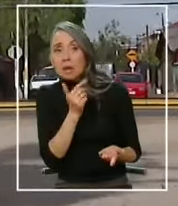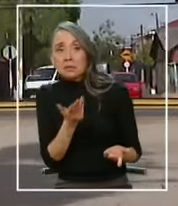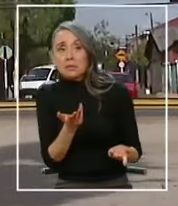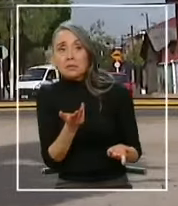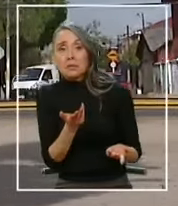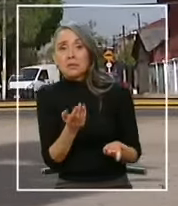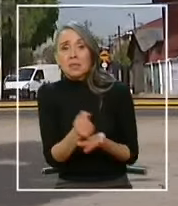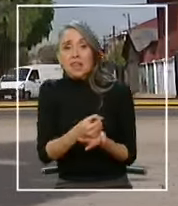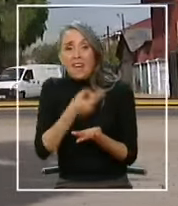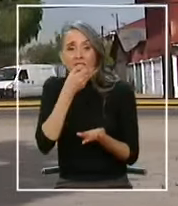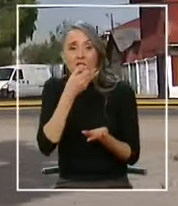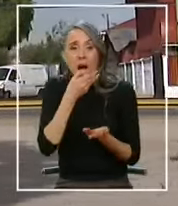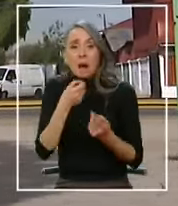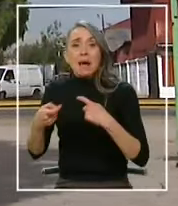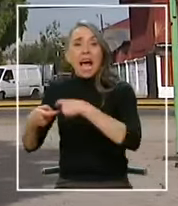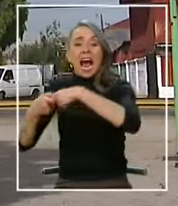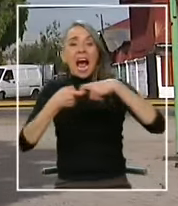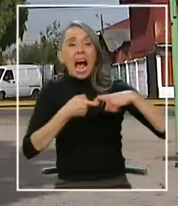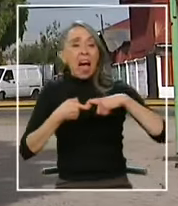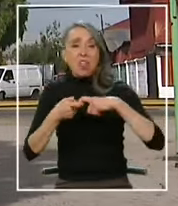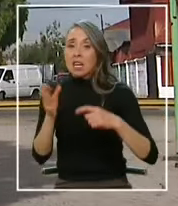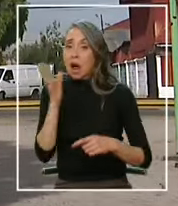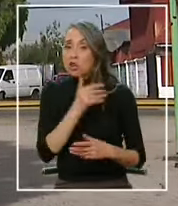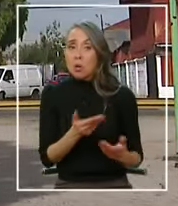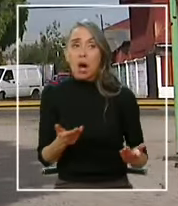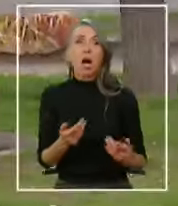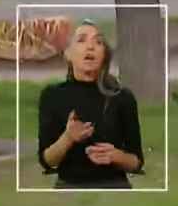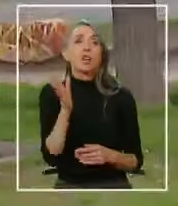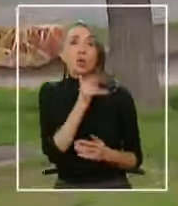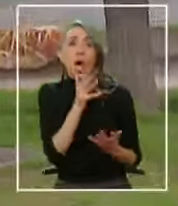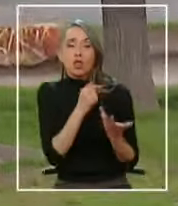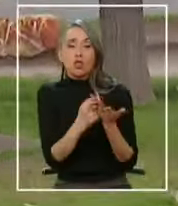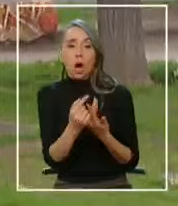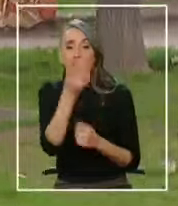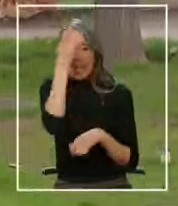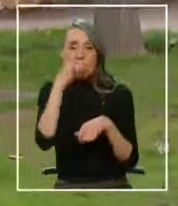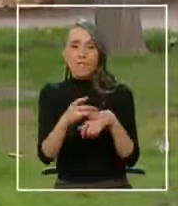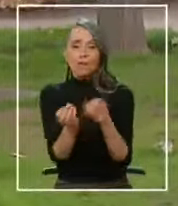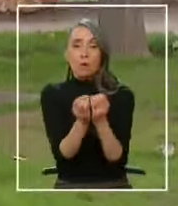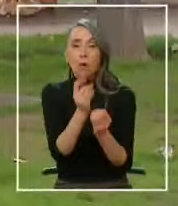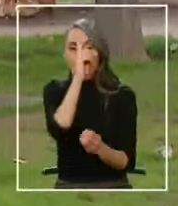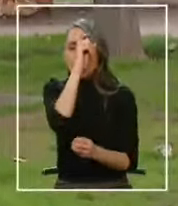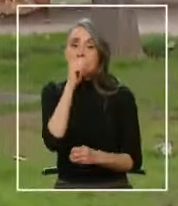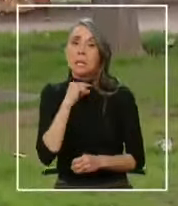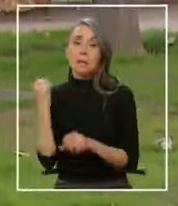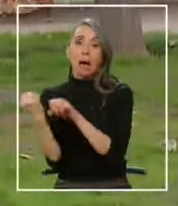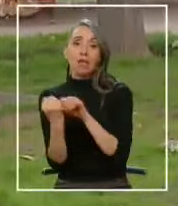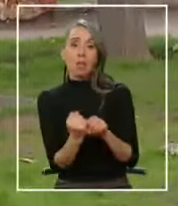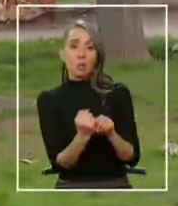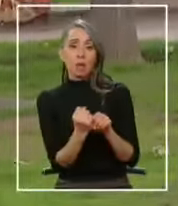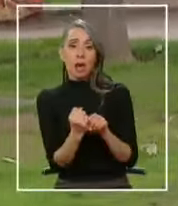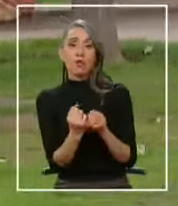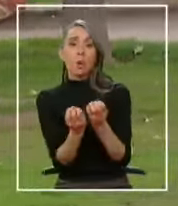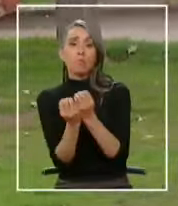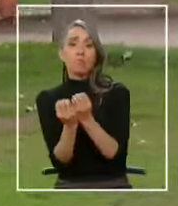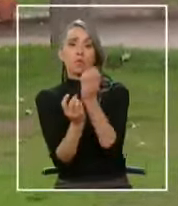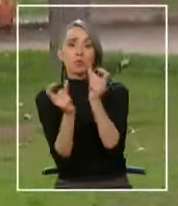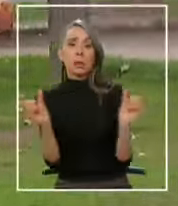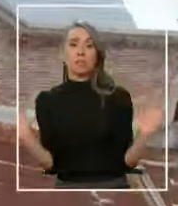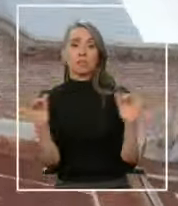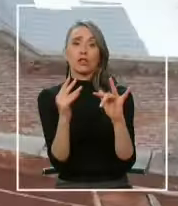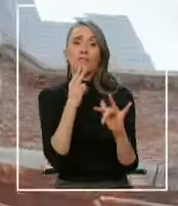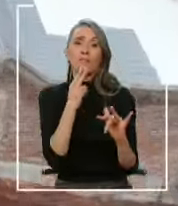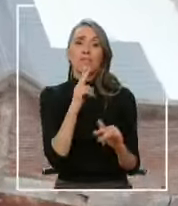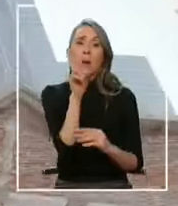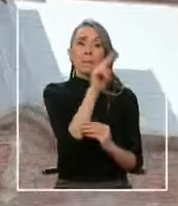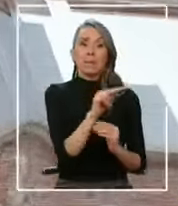menos una farmacia de cadena. Tenemos mucha carencia, tenemos muchos enfermos. Tenemos el Hospital Padre Hurtado, ¿no?, que atiende a una gran mayoría de La